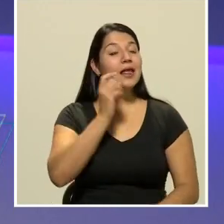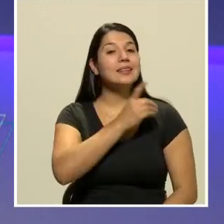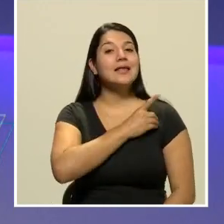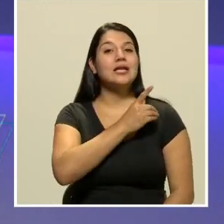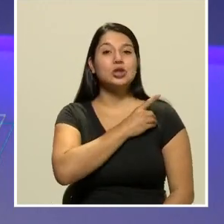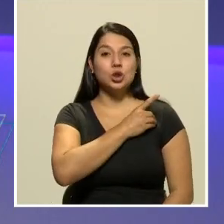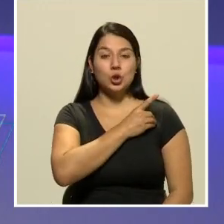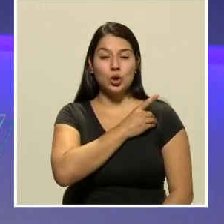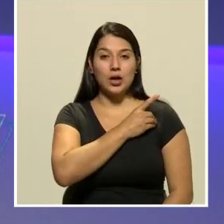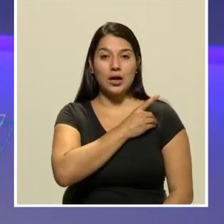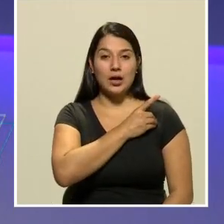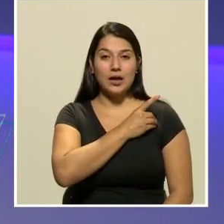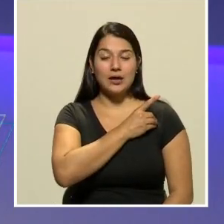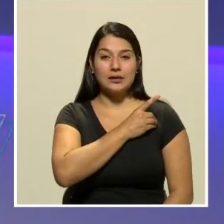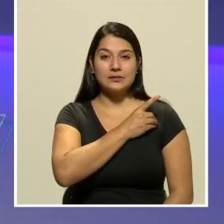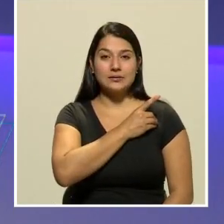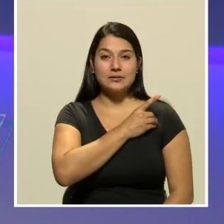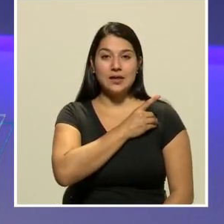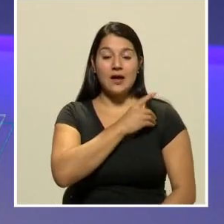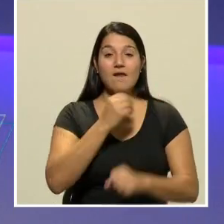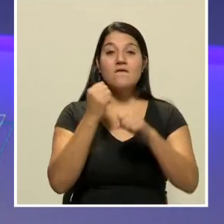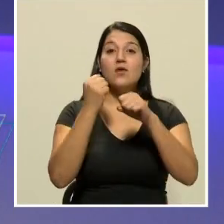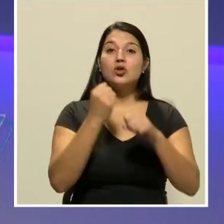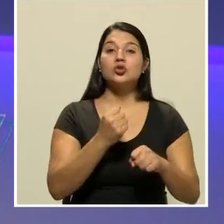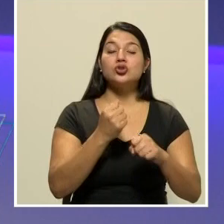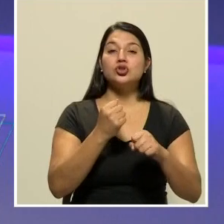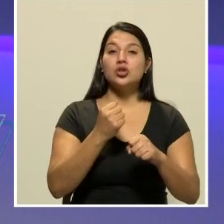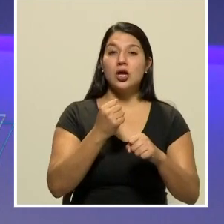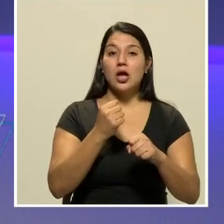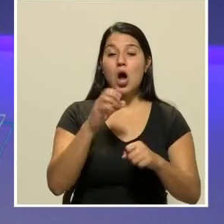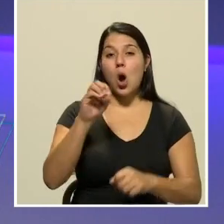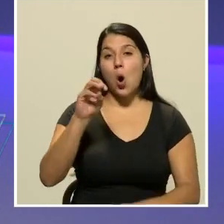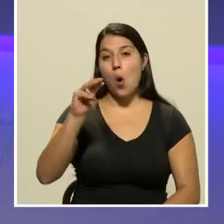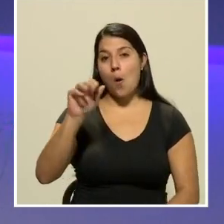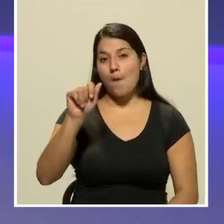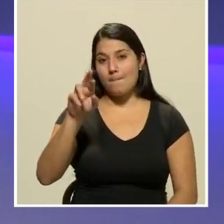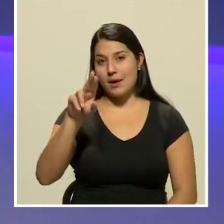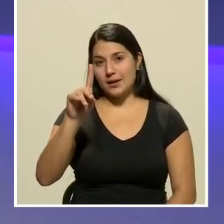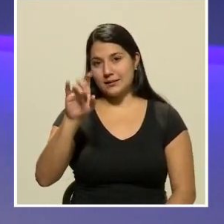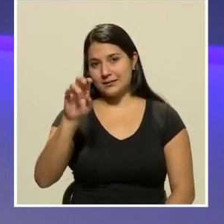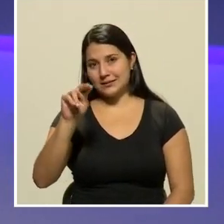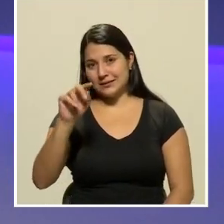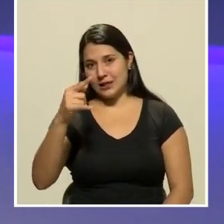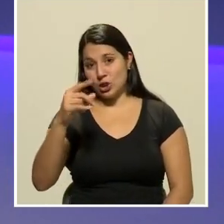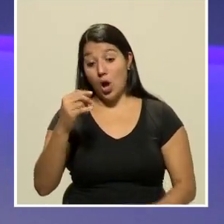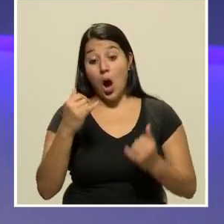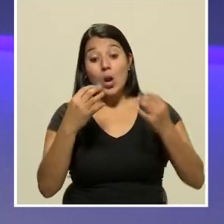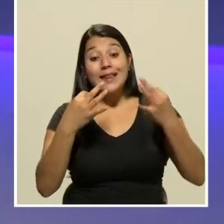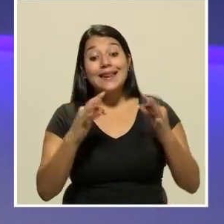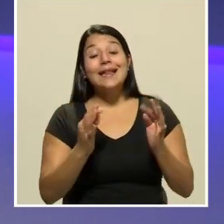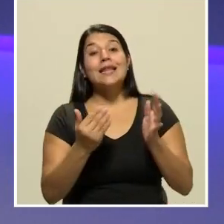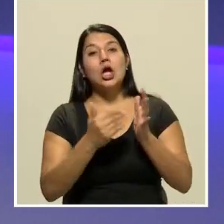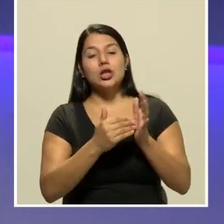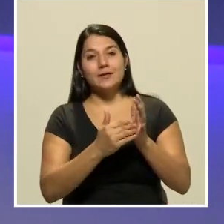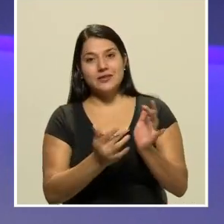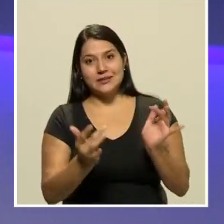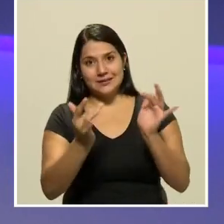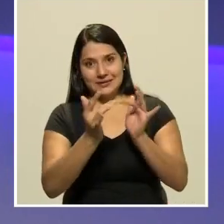directora de la Fundación Omar Dengo. Vamos a intentar restablecer la